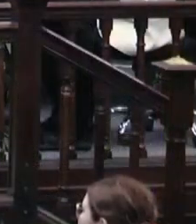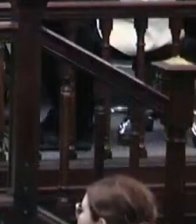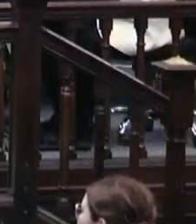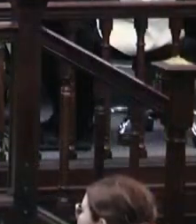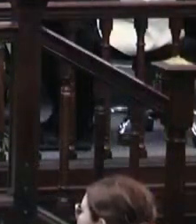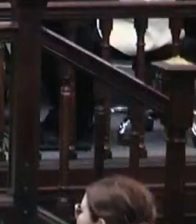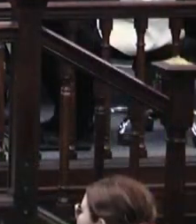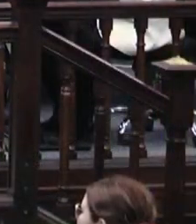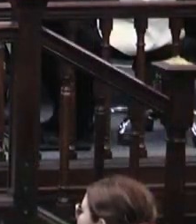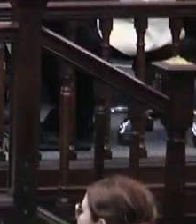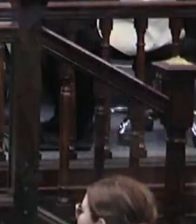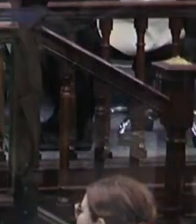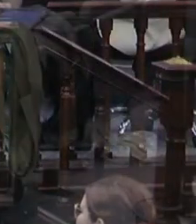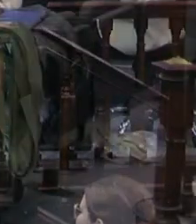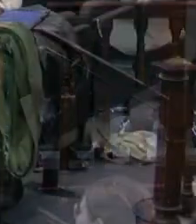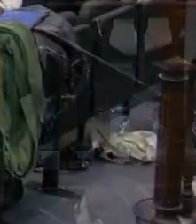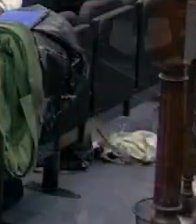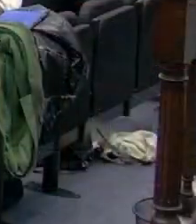entero, está en la puerta de tu casa.